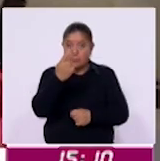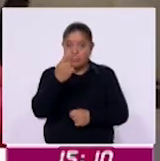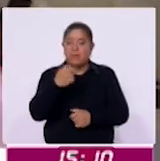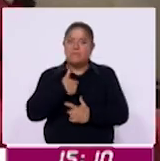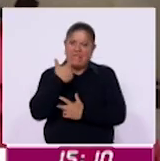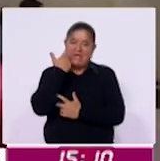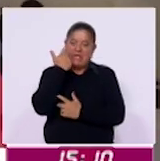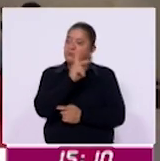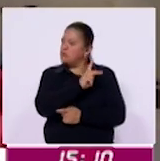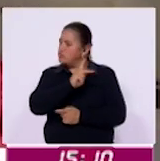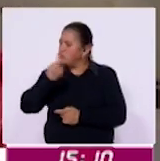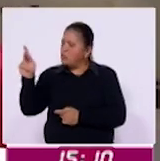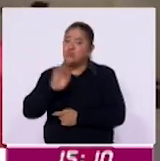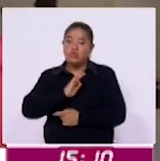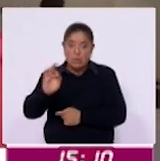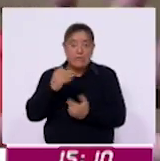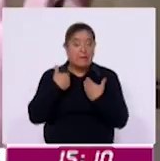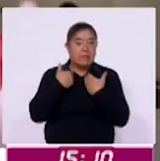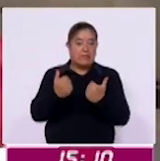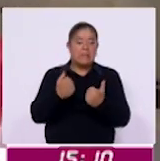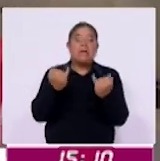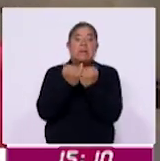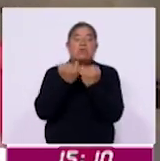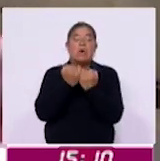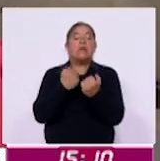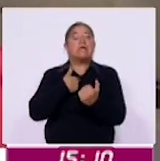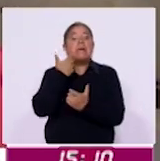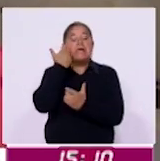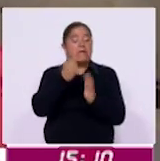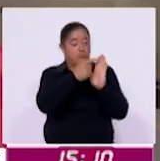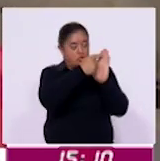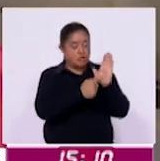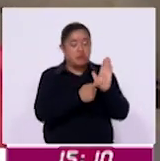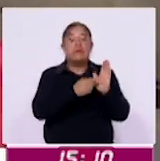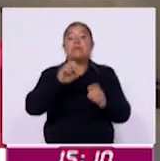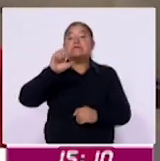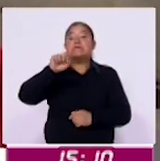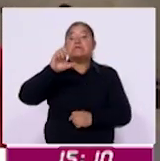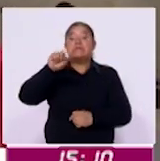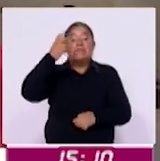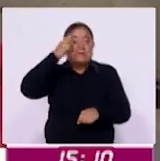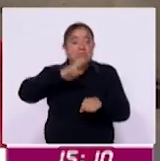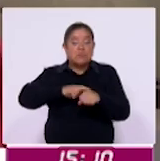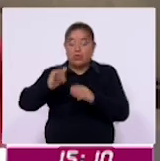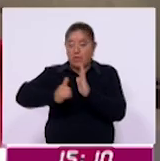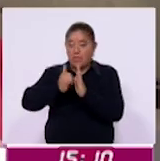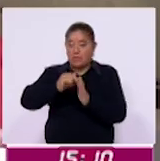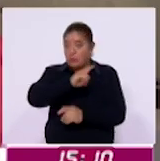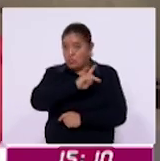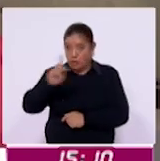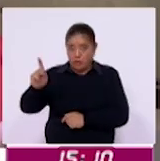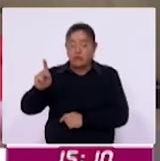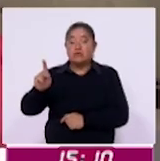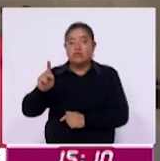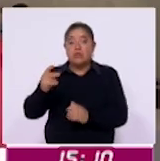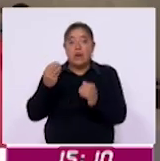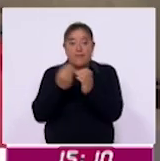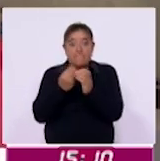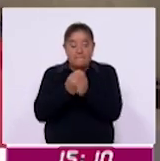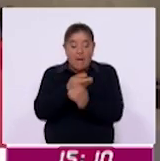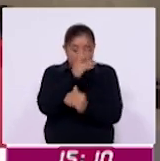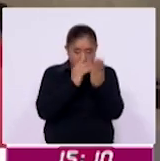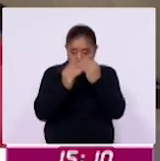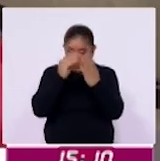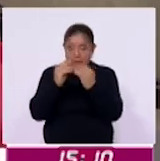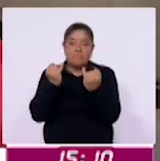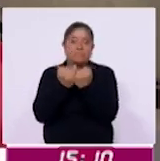más accesible y llevar a capacitación. Llevar a capacitación a los 60 directores de obras públicas, cuando menos, y a los profesionales